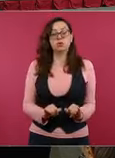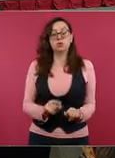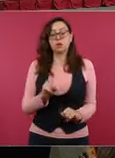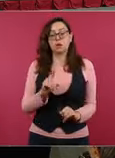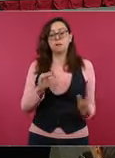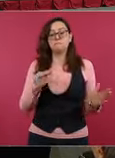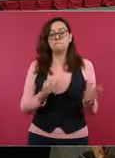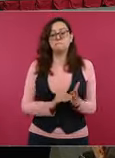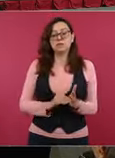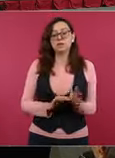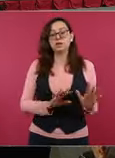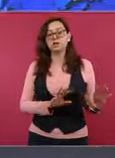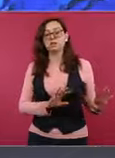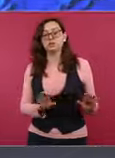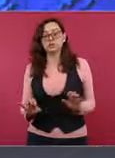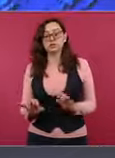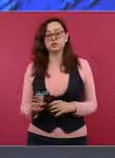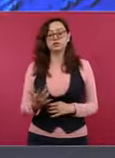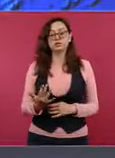en